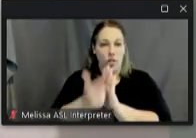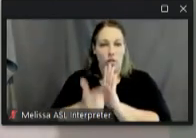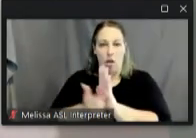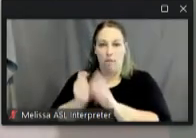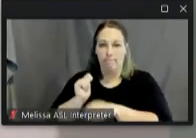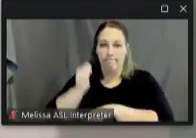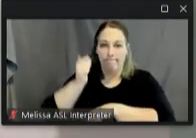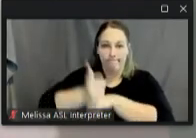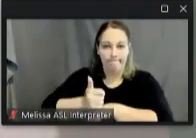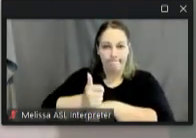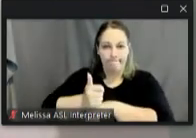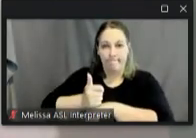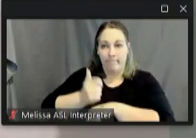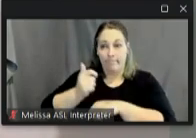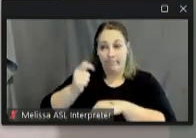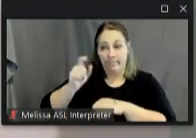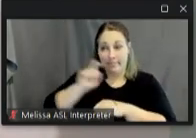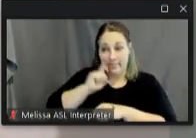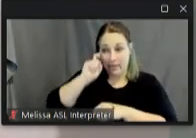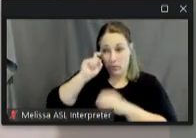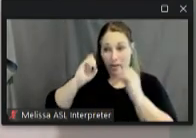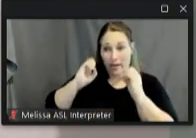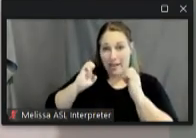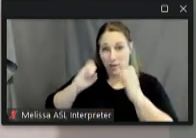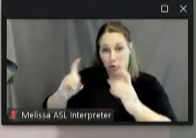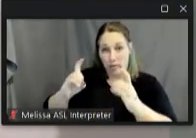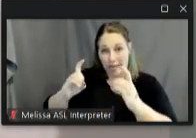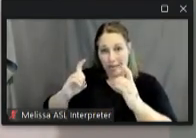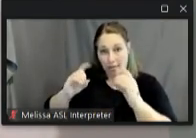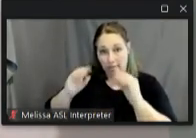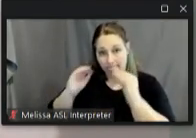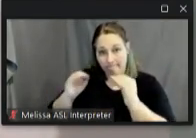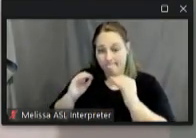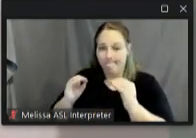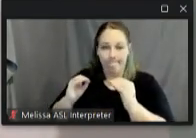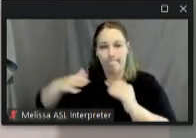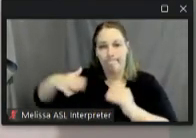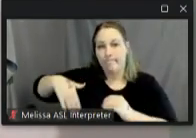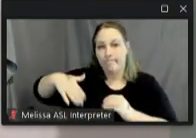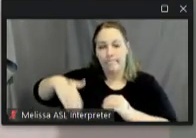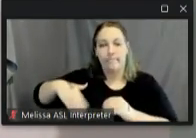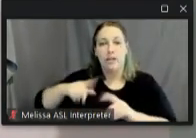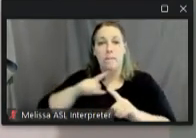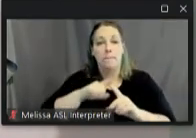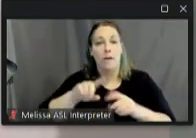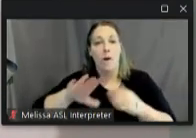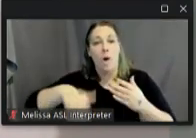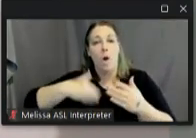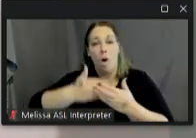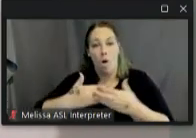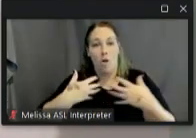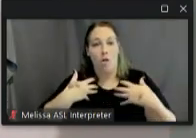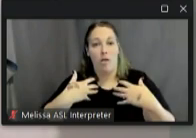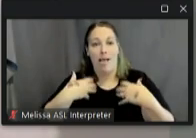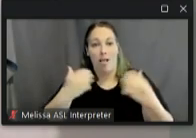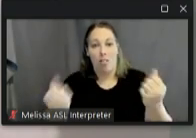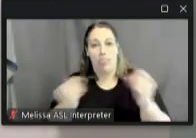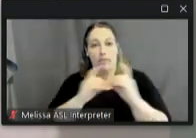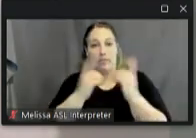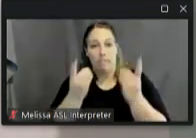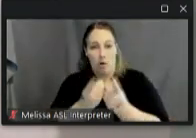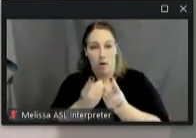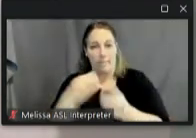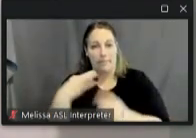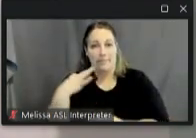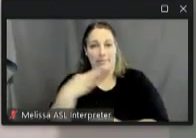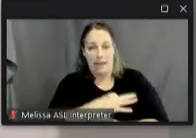salud constantemente está comprometido en brindar charlas, capacitaciones, talleres